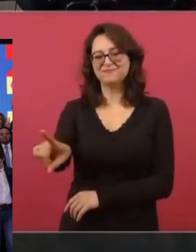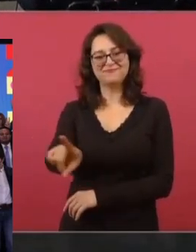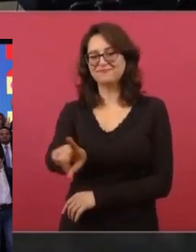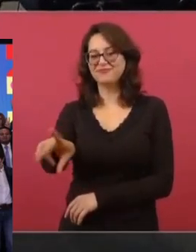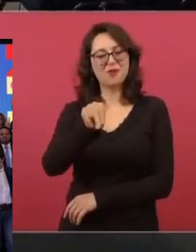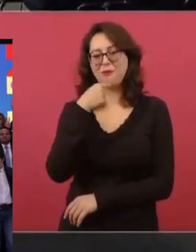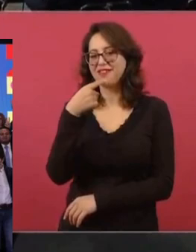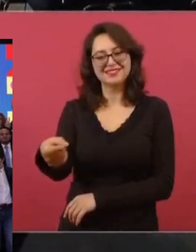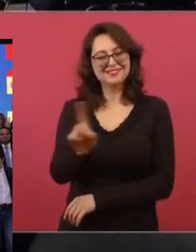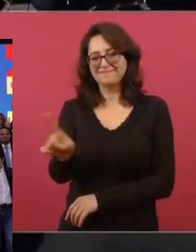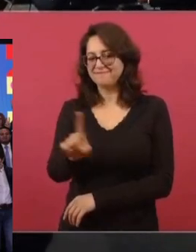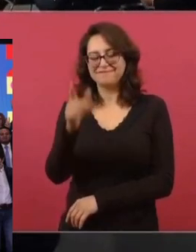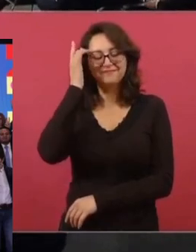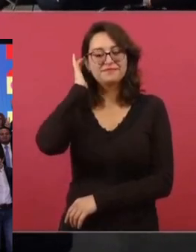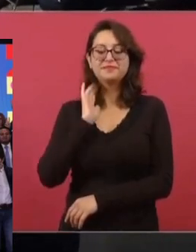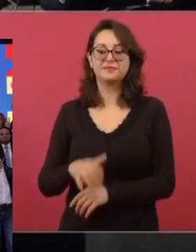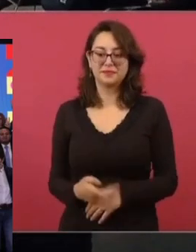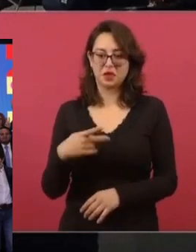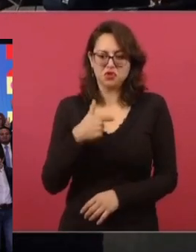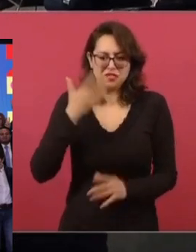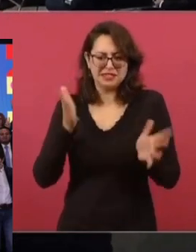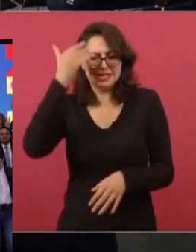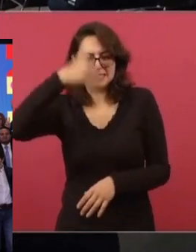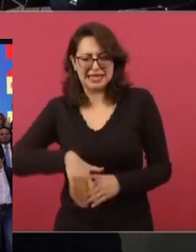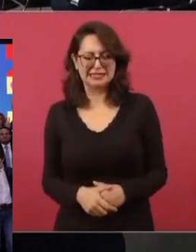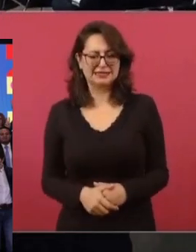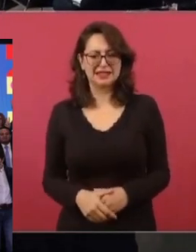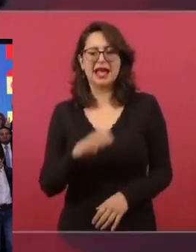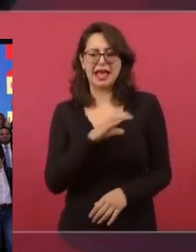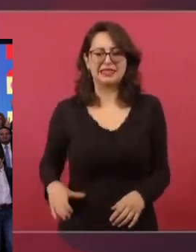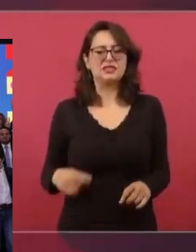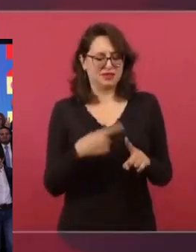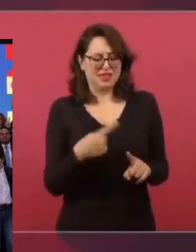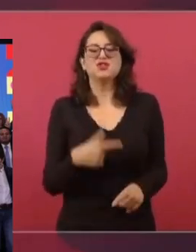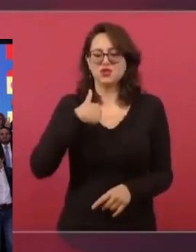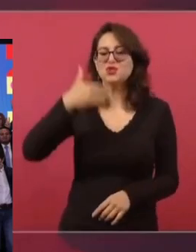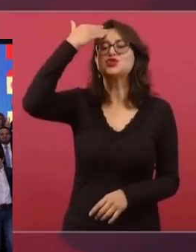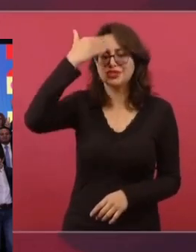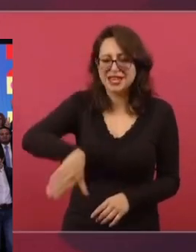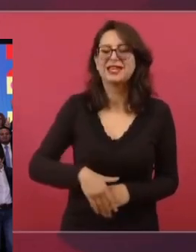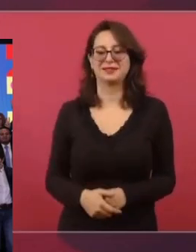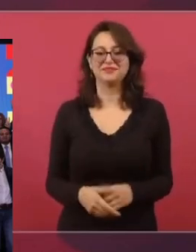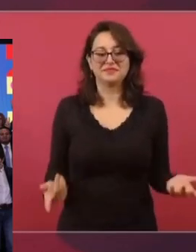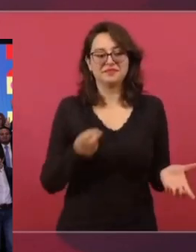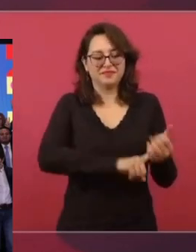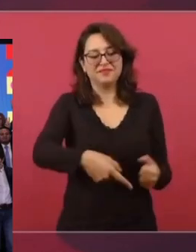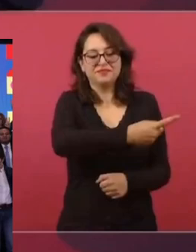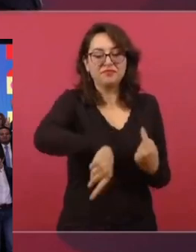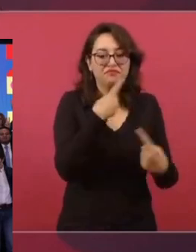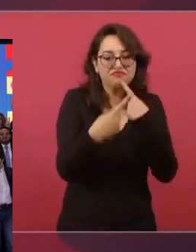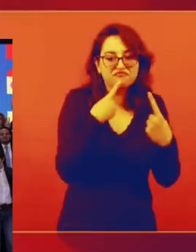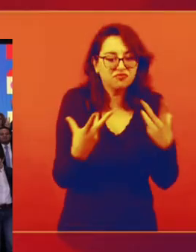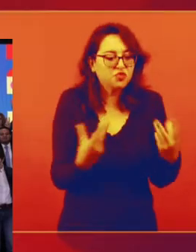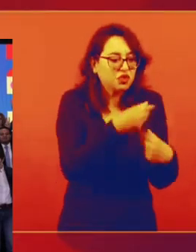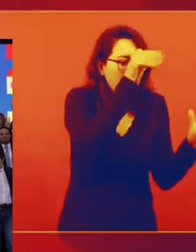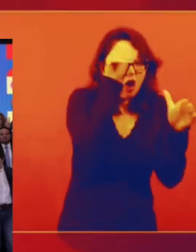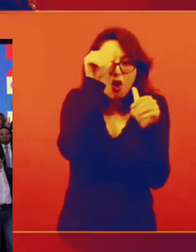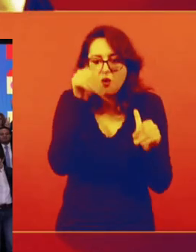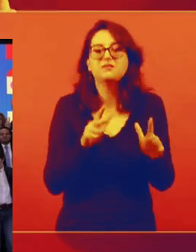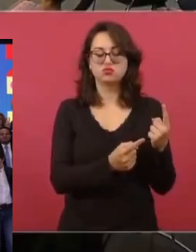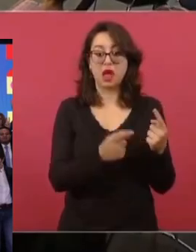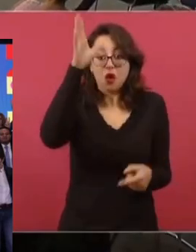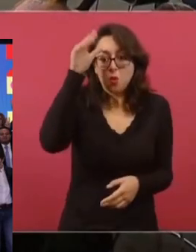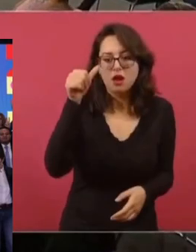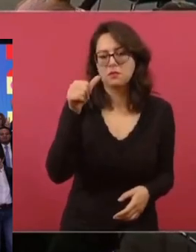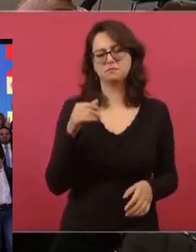No. Señor, pero ya les puedo decir, ¿eh? Ya les puedo decir, porque ya tengo la información de cómo se reunieron, se pusieron de acuerdo, ¿no? El lunes o